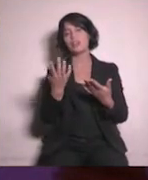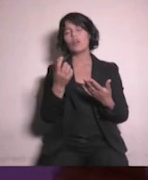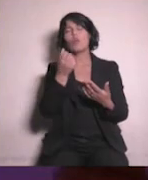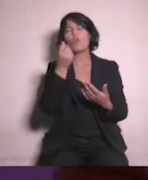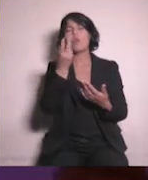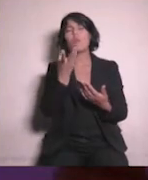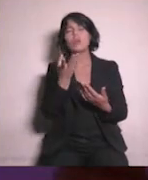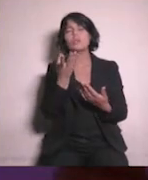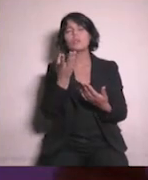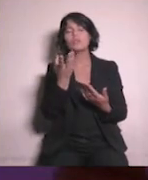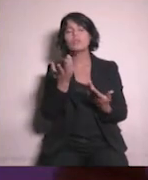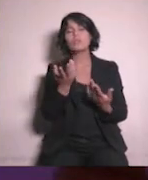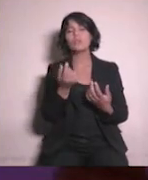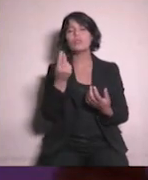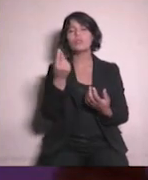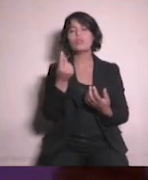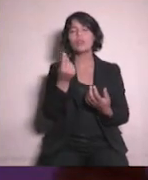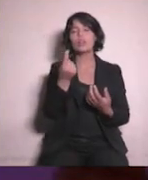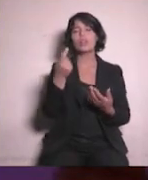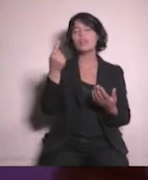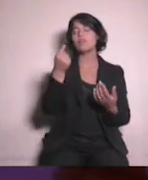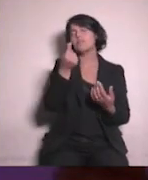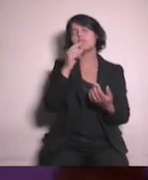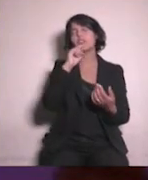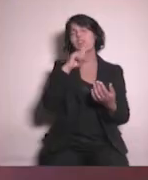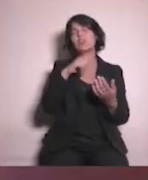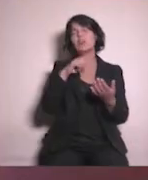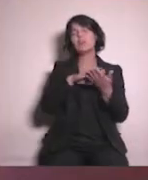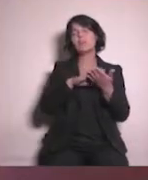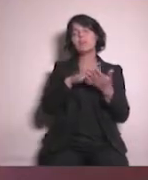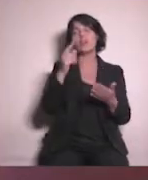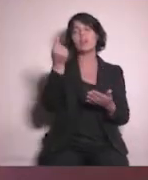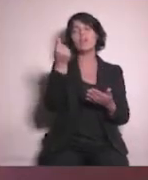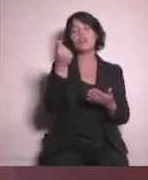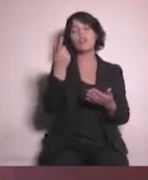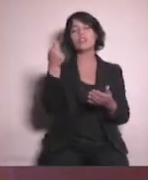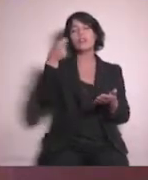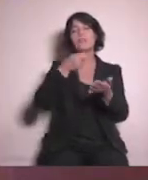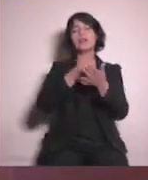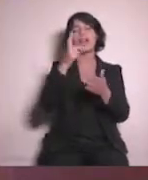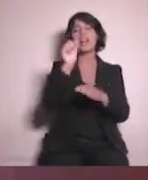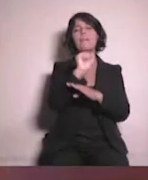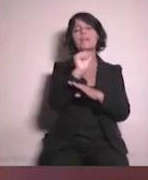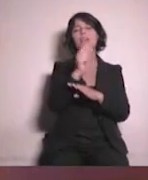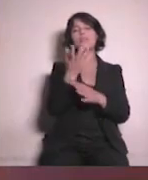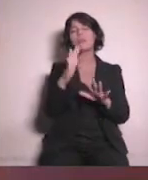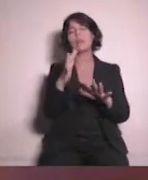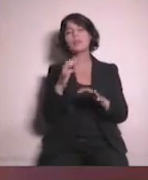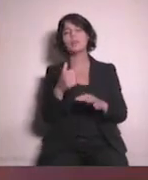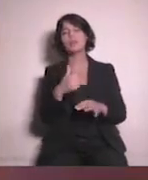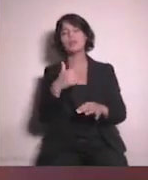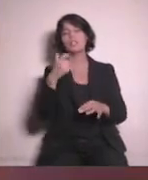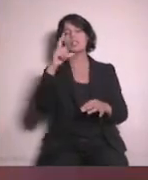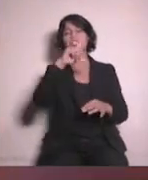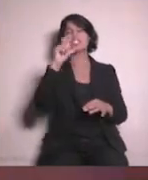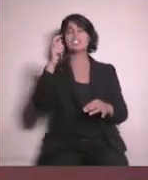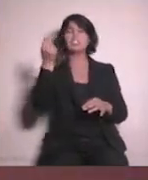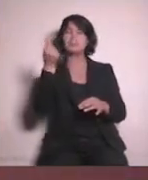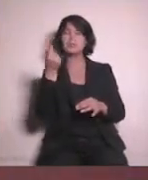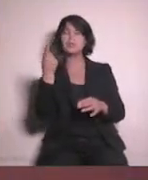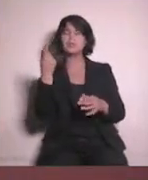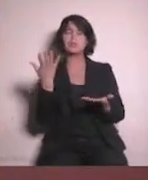vale el pasaje de la micro. El pasaje de la micro del Transantiago hoy día vale aproximadamente 700